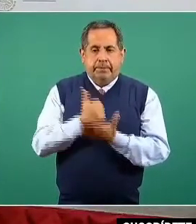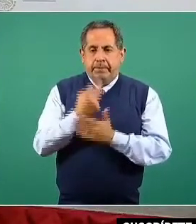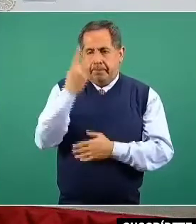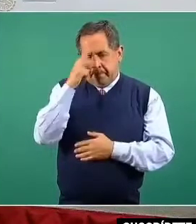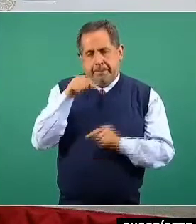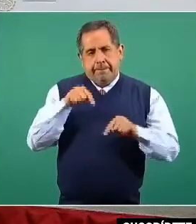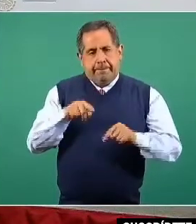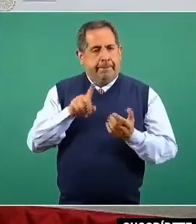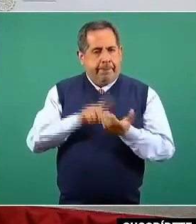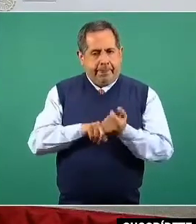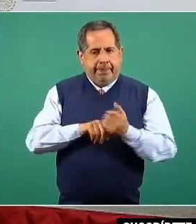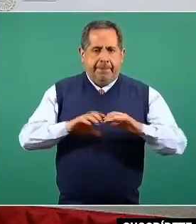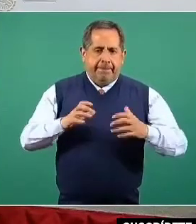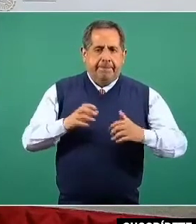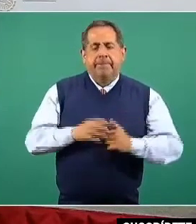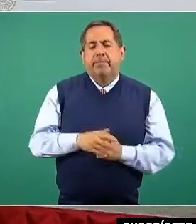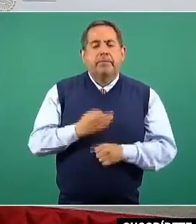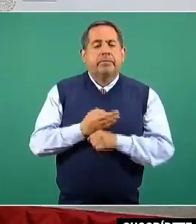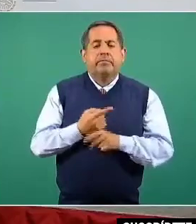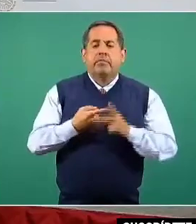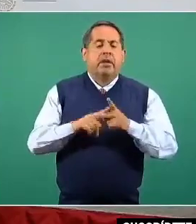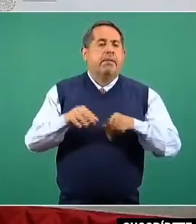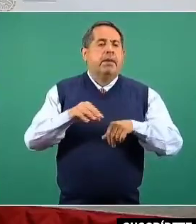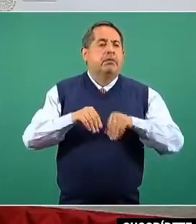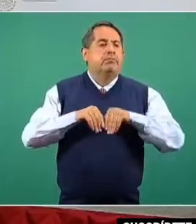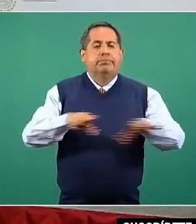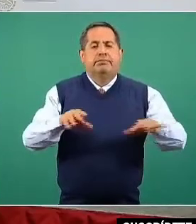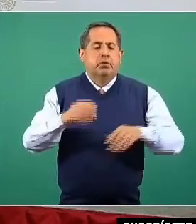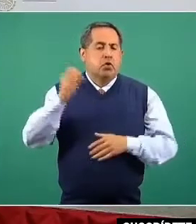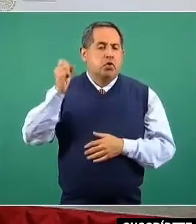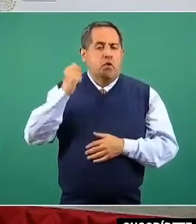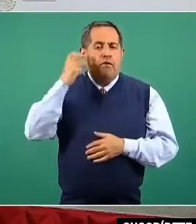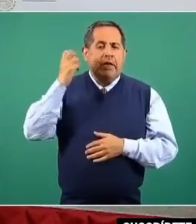de México, y vamos a dar inicio a la conferencia